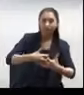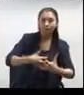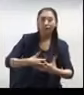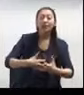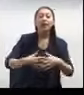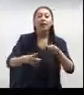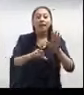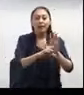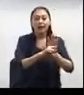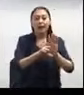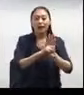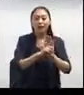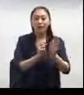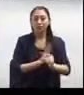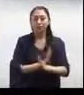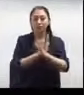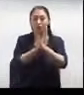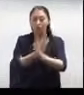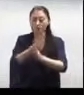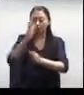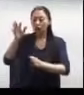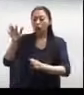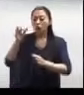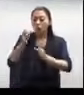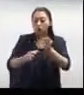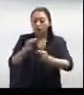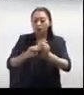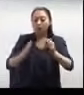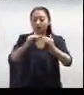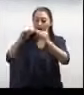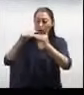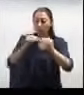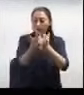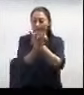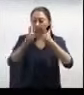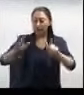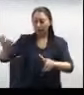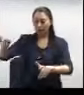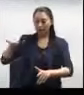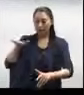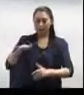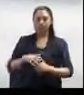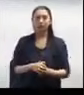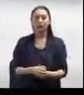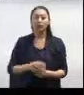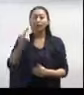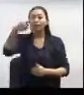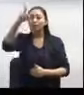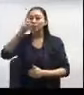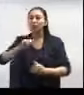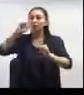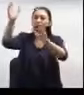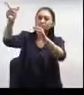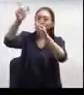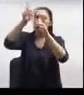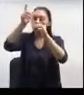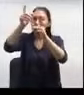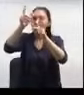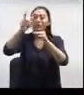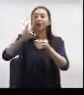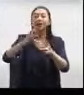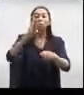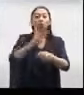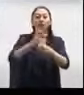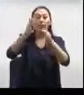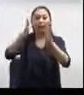de legalidad, seguridad, justicia, igualdad, libertad y paz. Que Dios nos dé sabiduría y